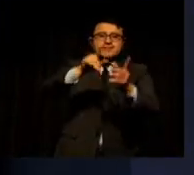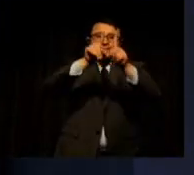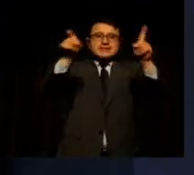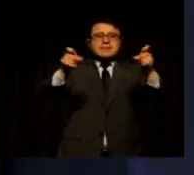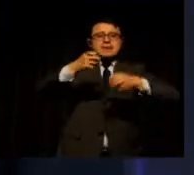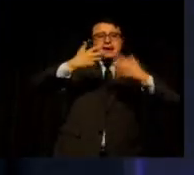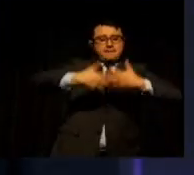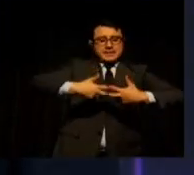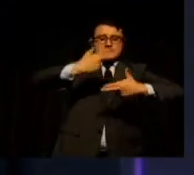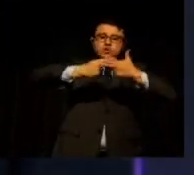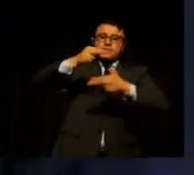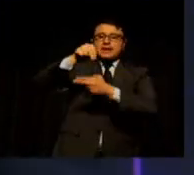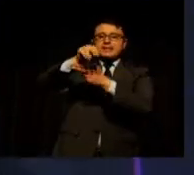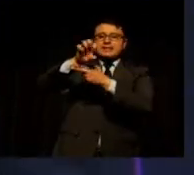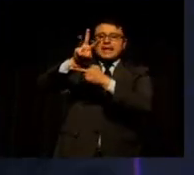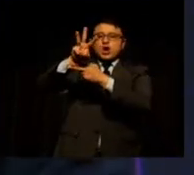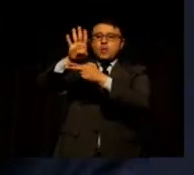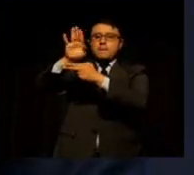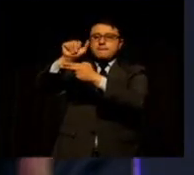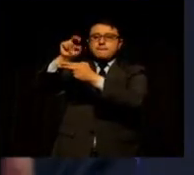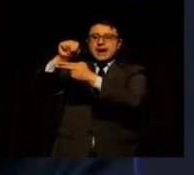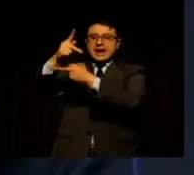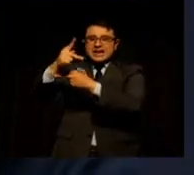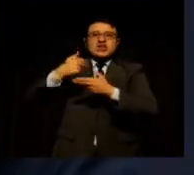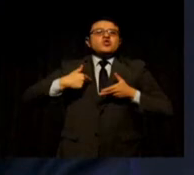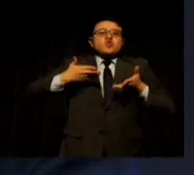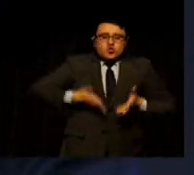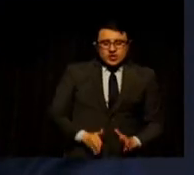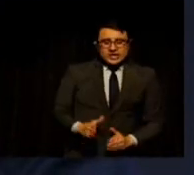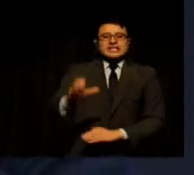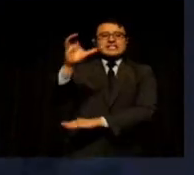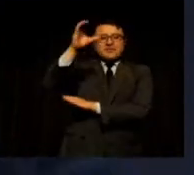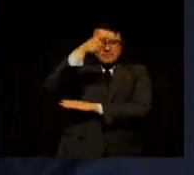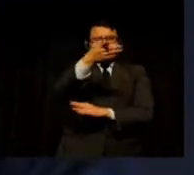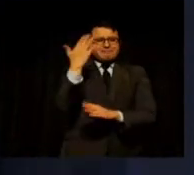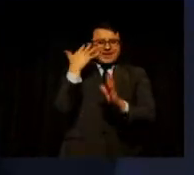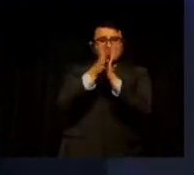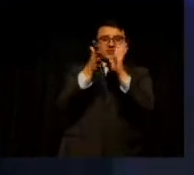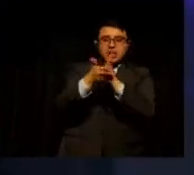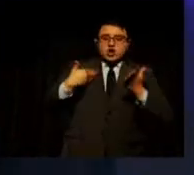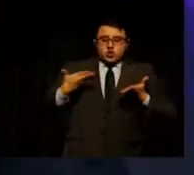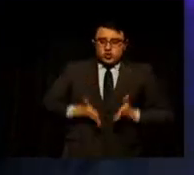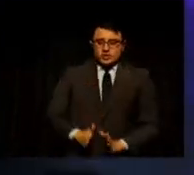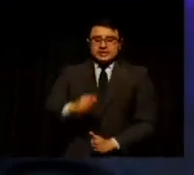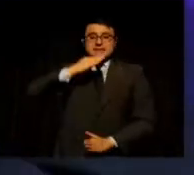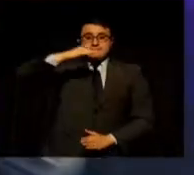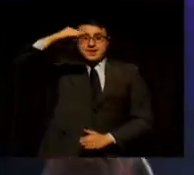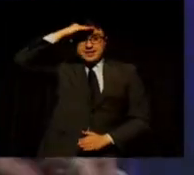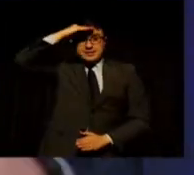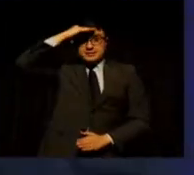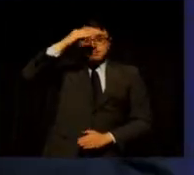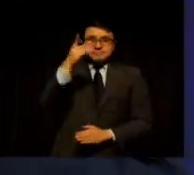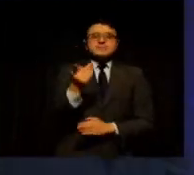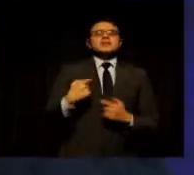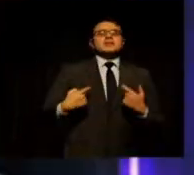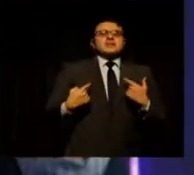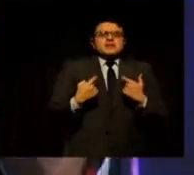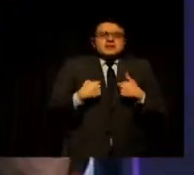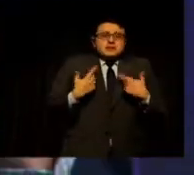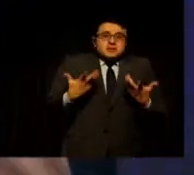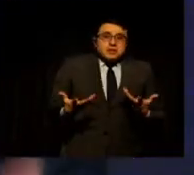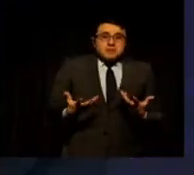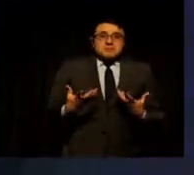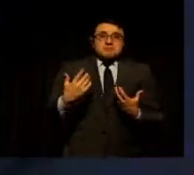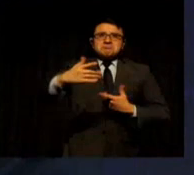huanca como usted mencionó soy colombiano de nació en medellín pero por varias partes de la